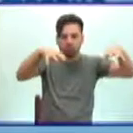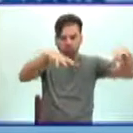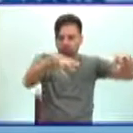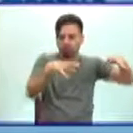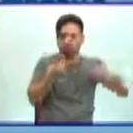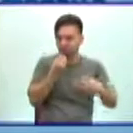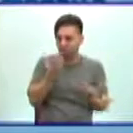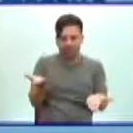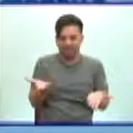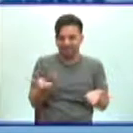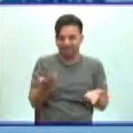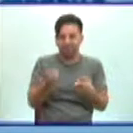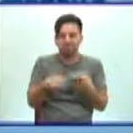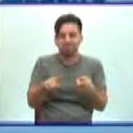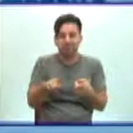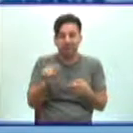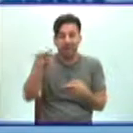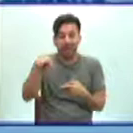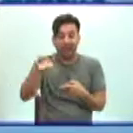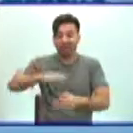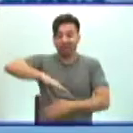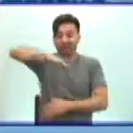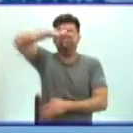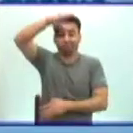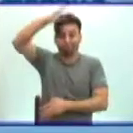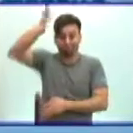en estos lugares por su altura.